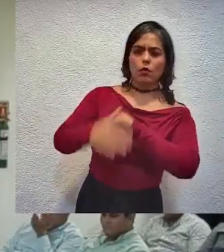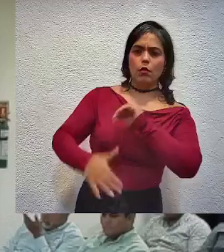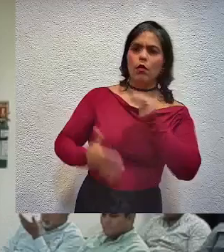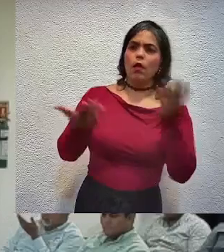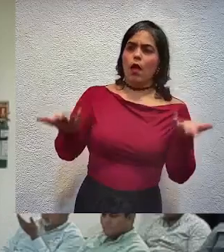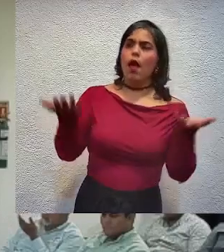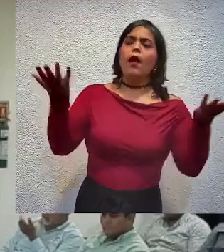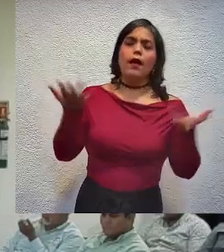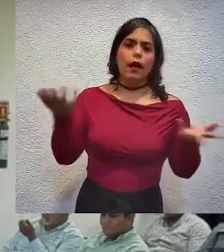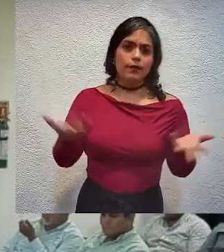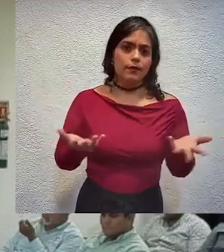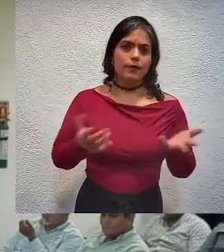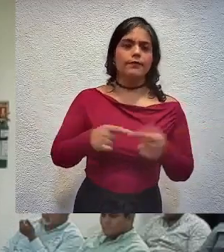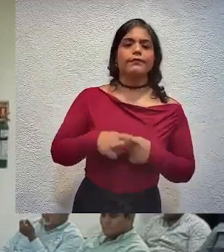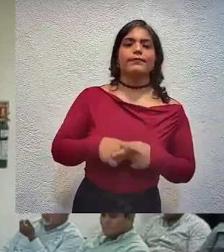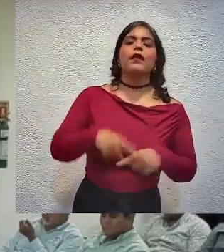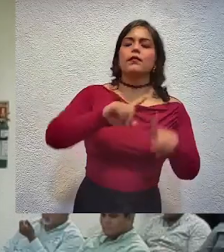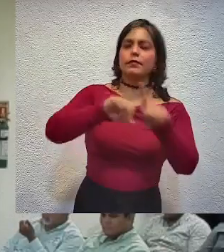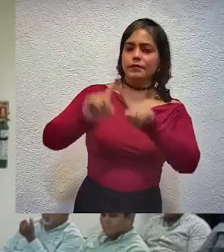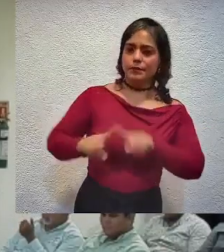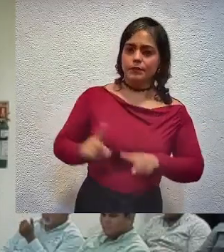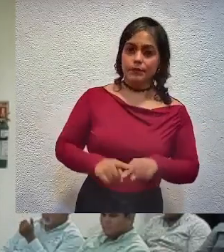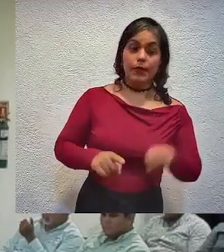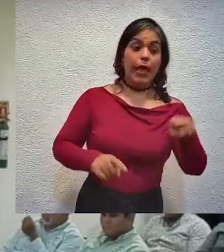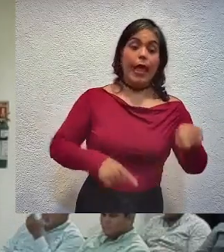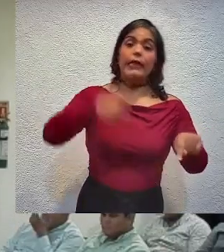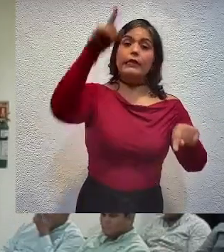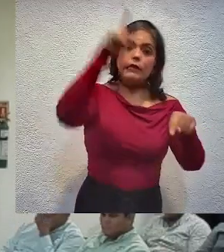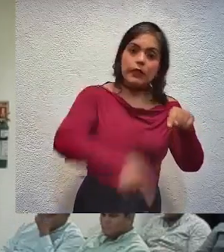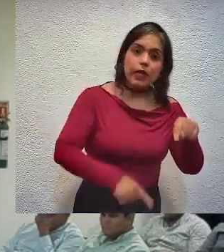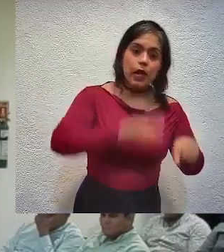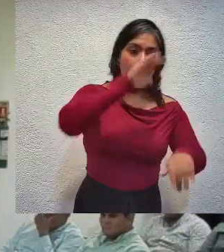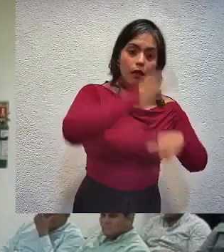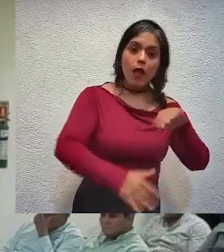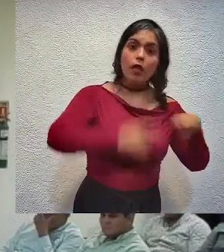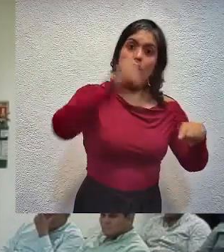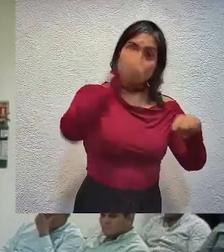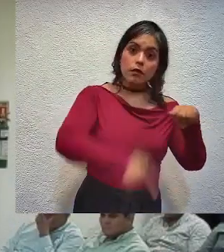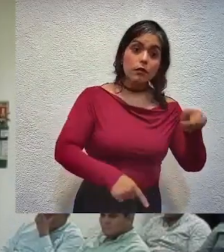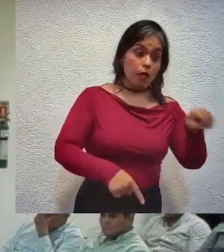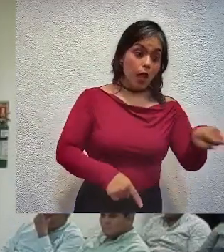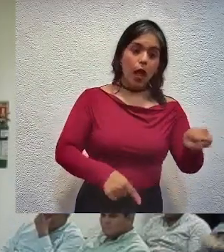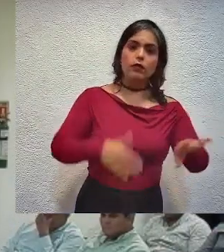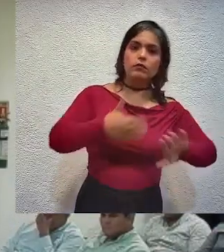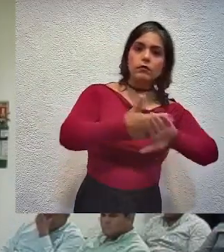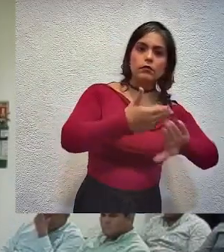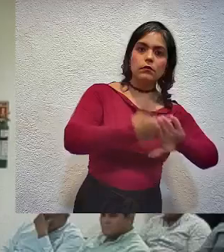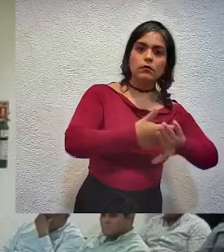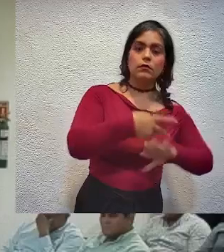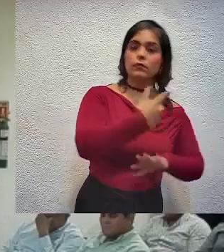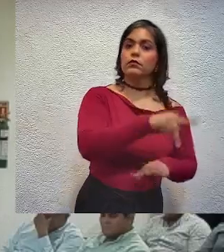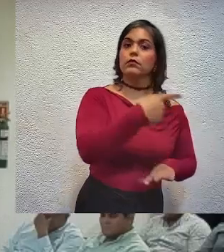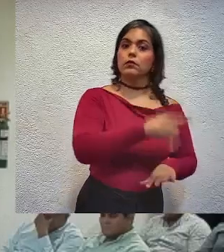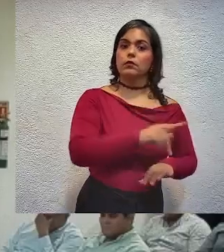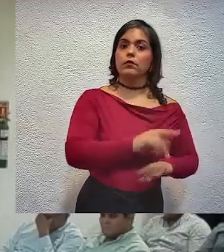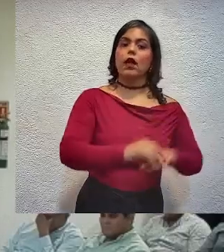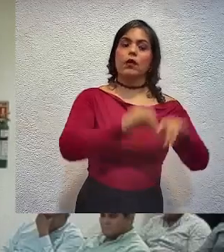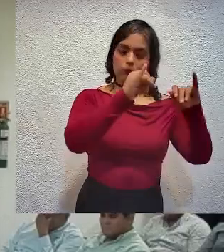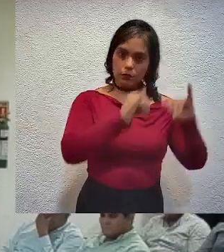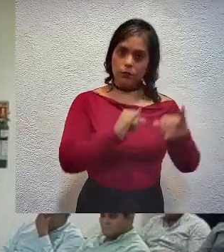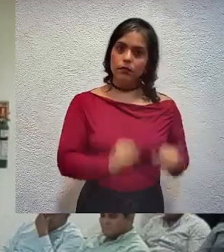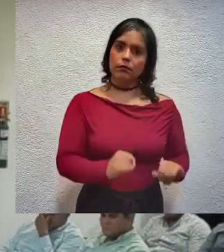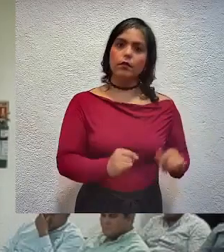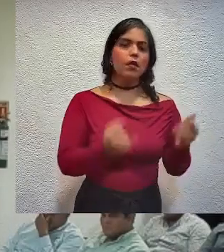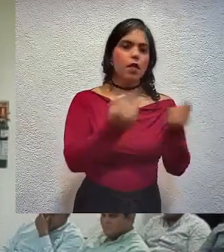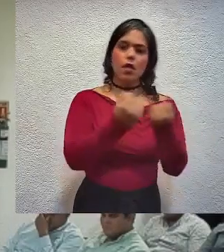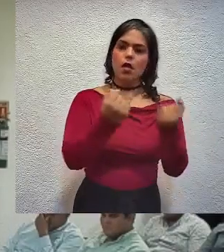efectiva, además de que la suspensión ilegal de sus remuneraciones es una violación frontal a la independencia judicial y a